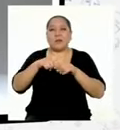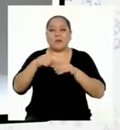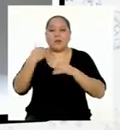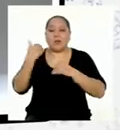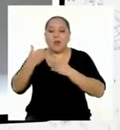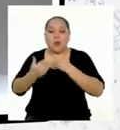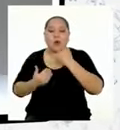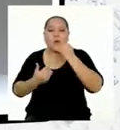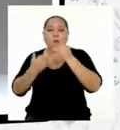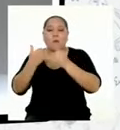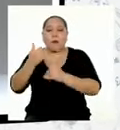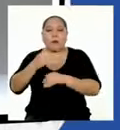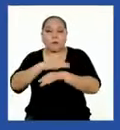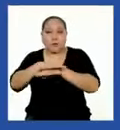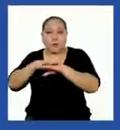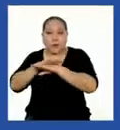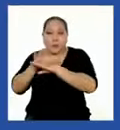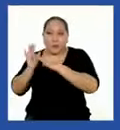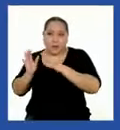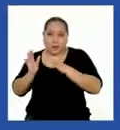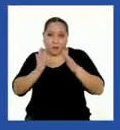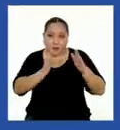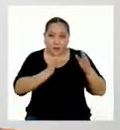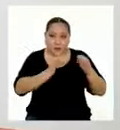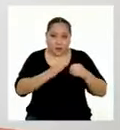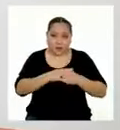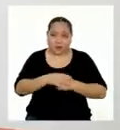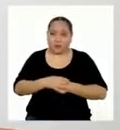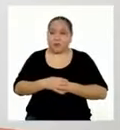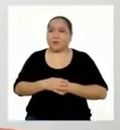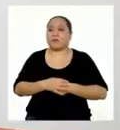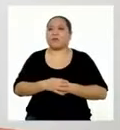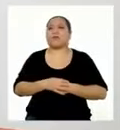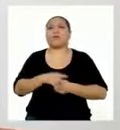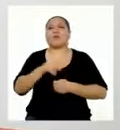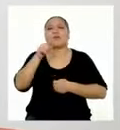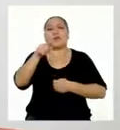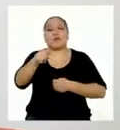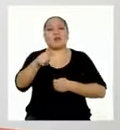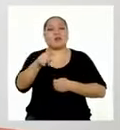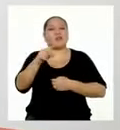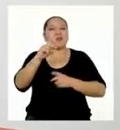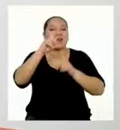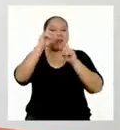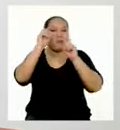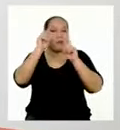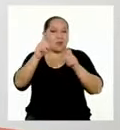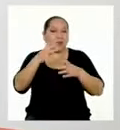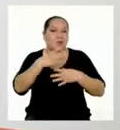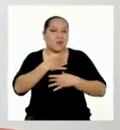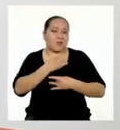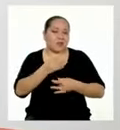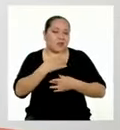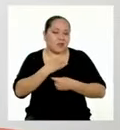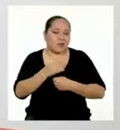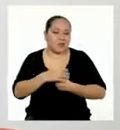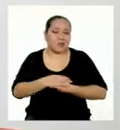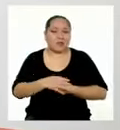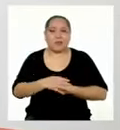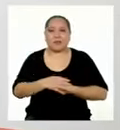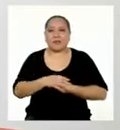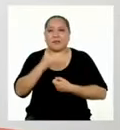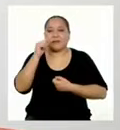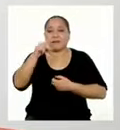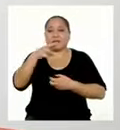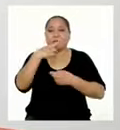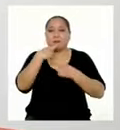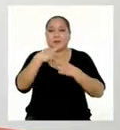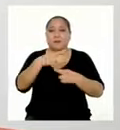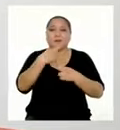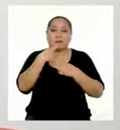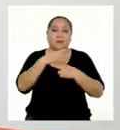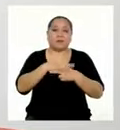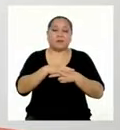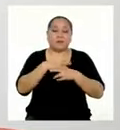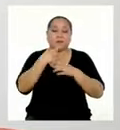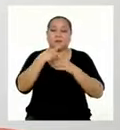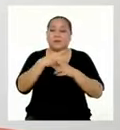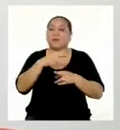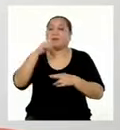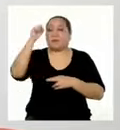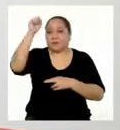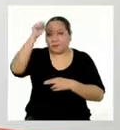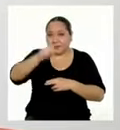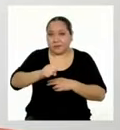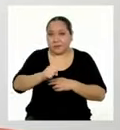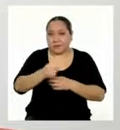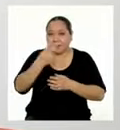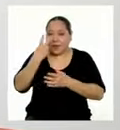que sigamos en la planificación. Esa es una consulta interesante. La respuesta es que